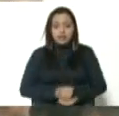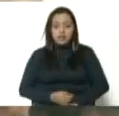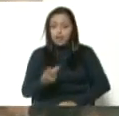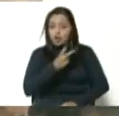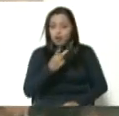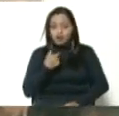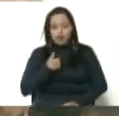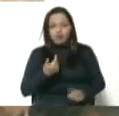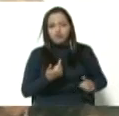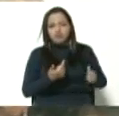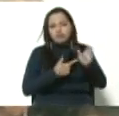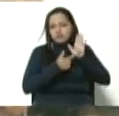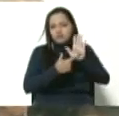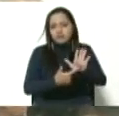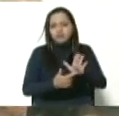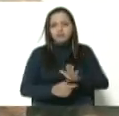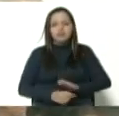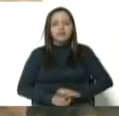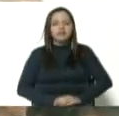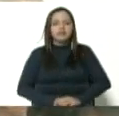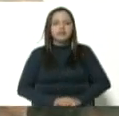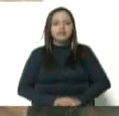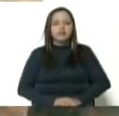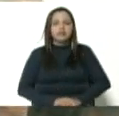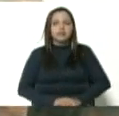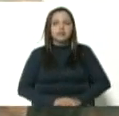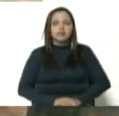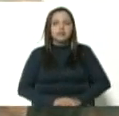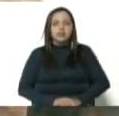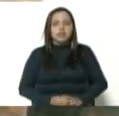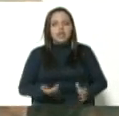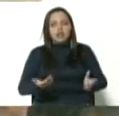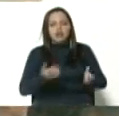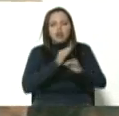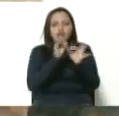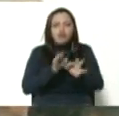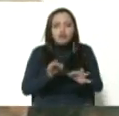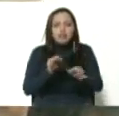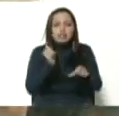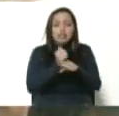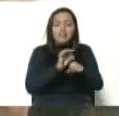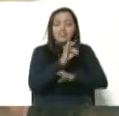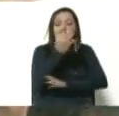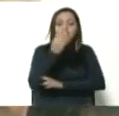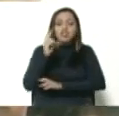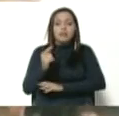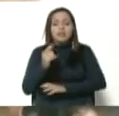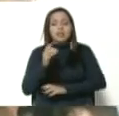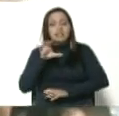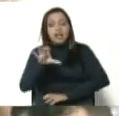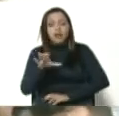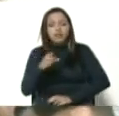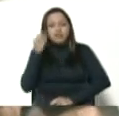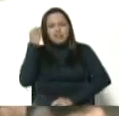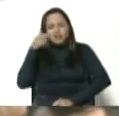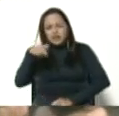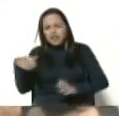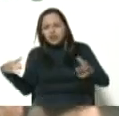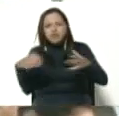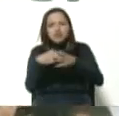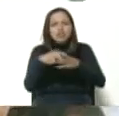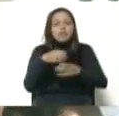represento, con un ámbito de actuación en tres estados y nacionalmente la federación. Lo califico histórico